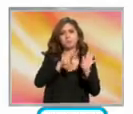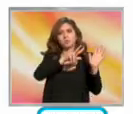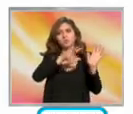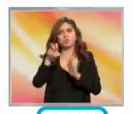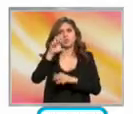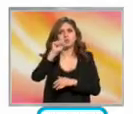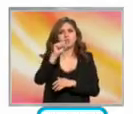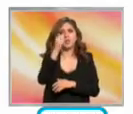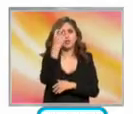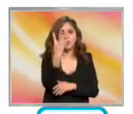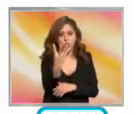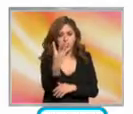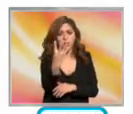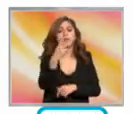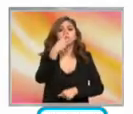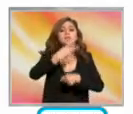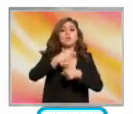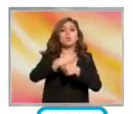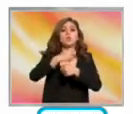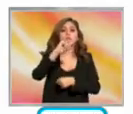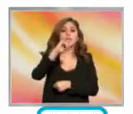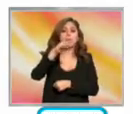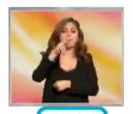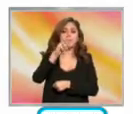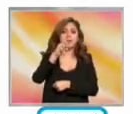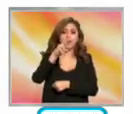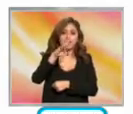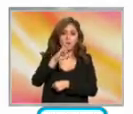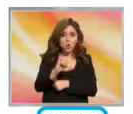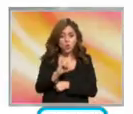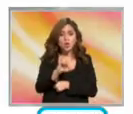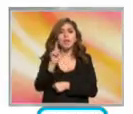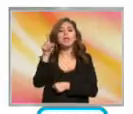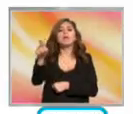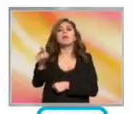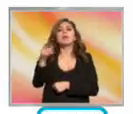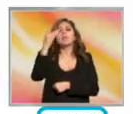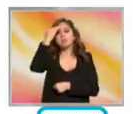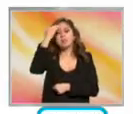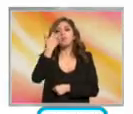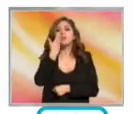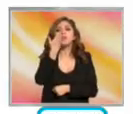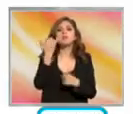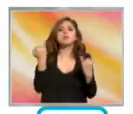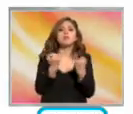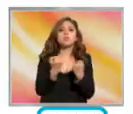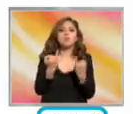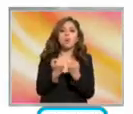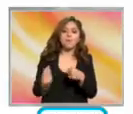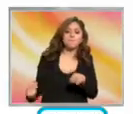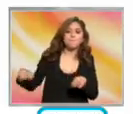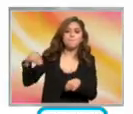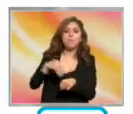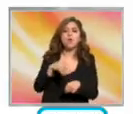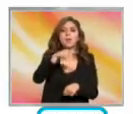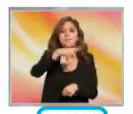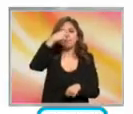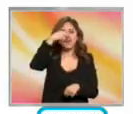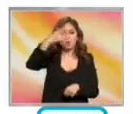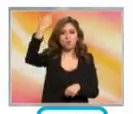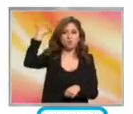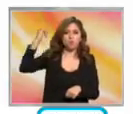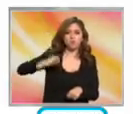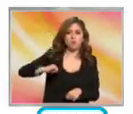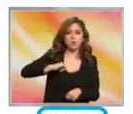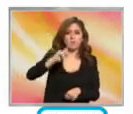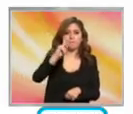1864 viene el Segundo Imperio Sí. y ellos buscan también este origen del México prehispánico.